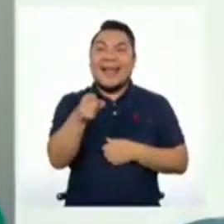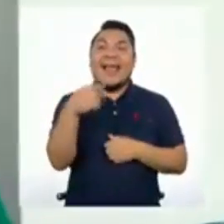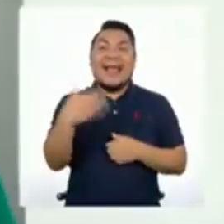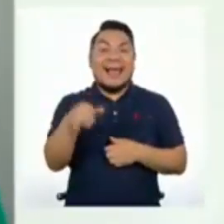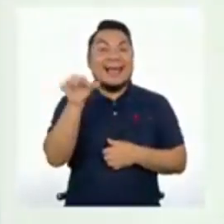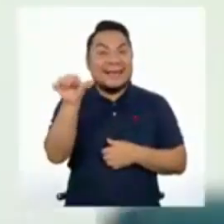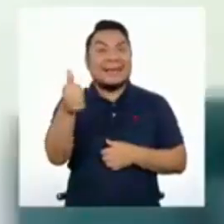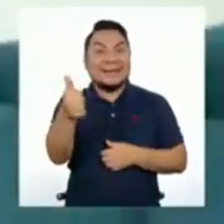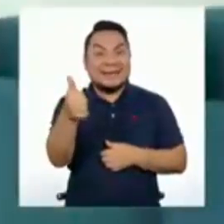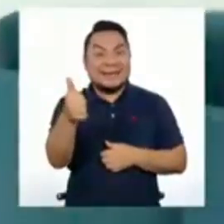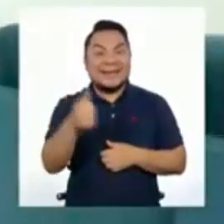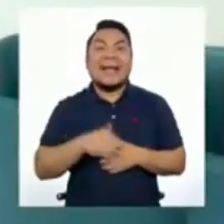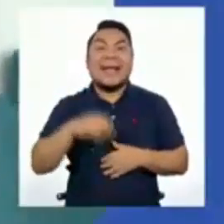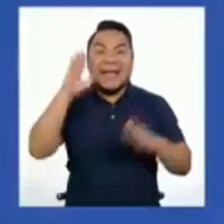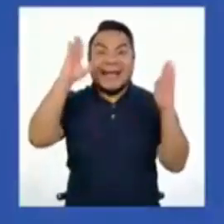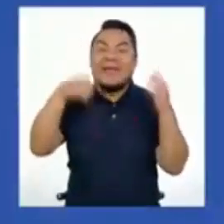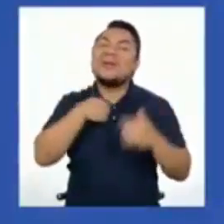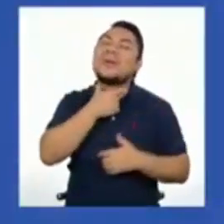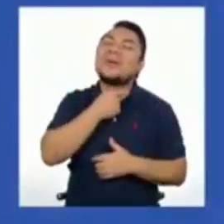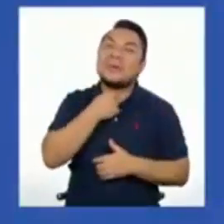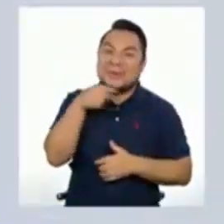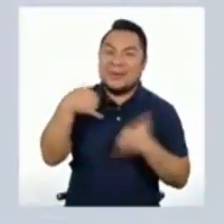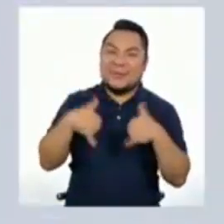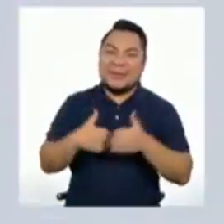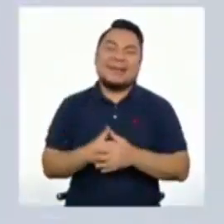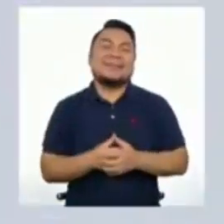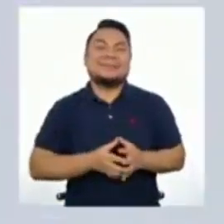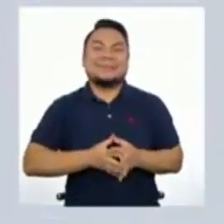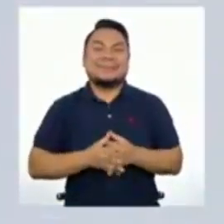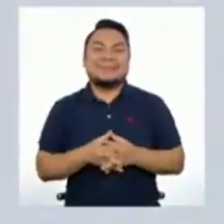Chao, Fátima. Espero que les guste.